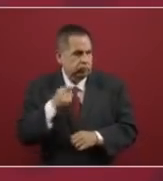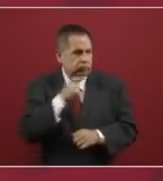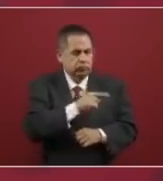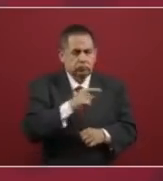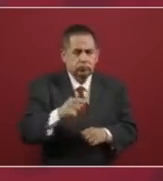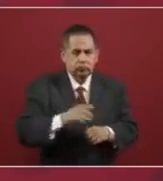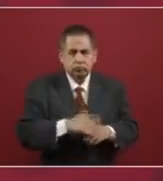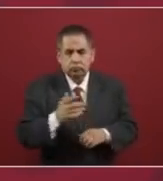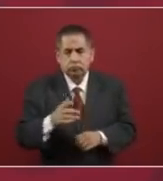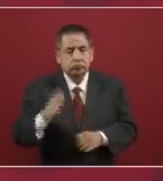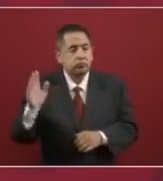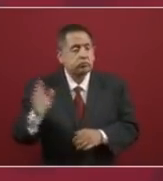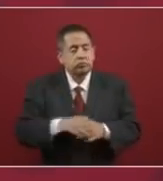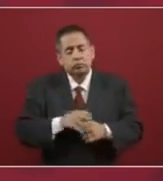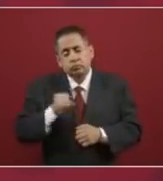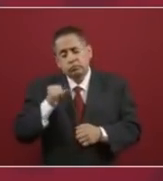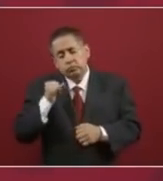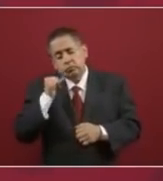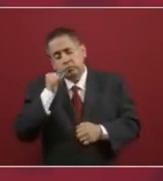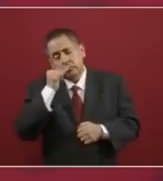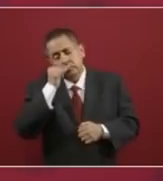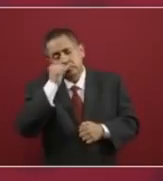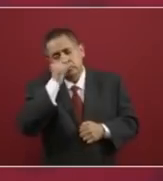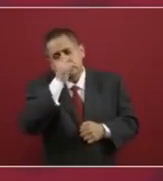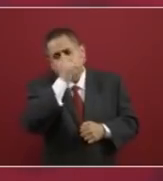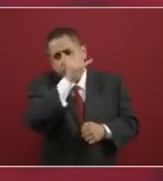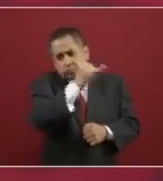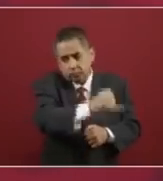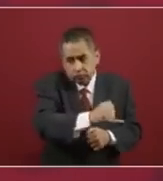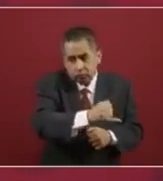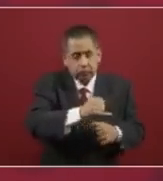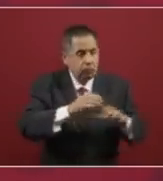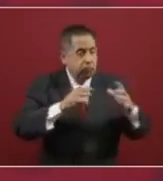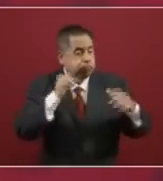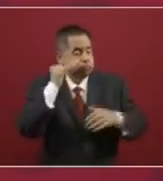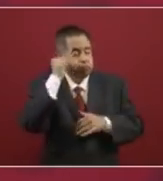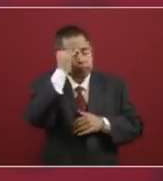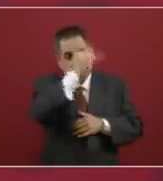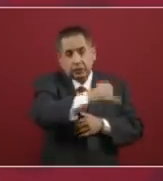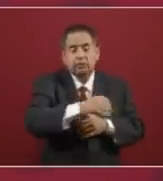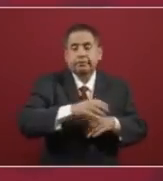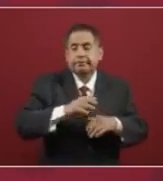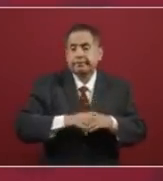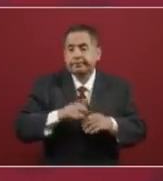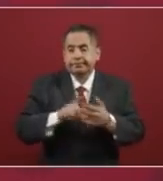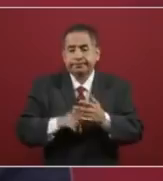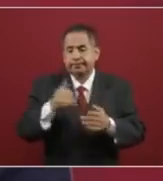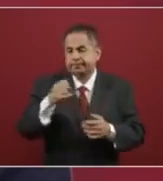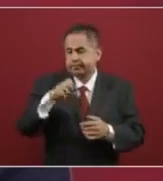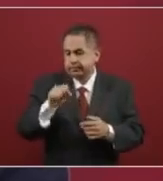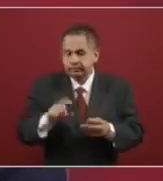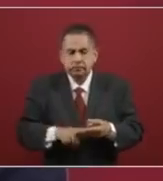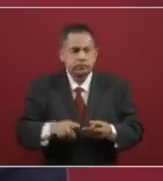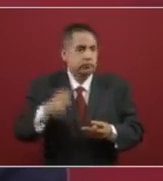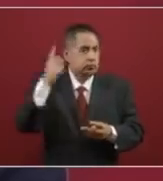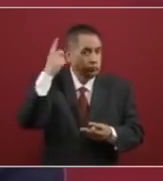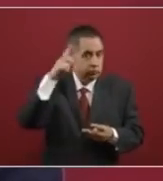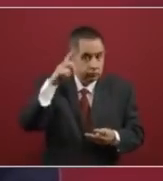están en lugares muy apartados. Es el caso de La Yesca, es el caso de